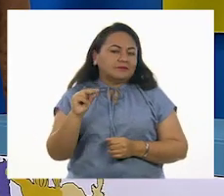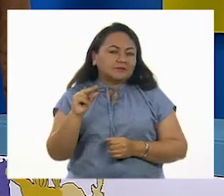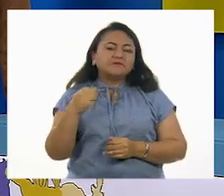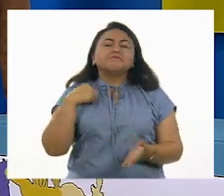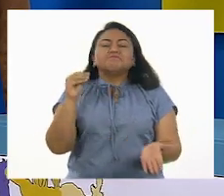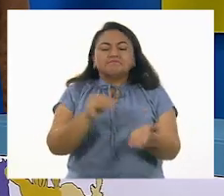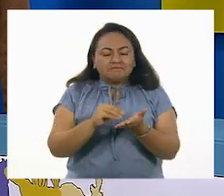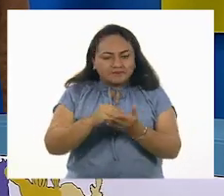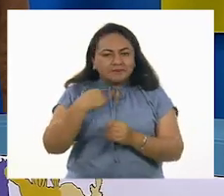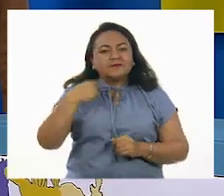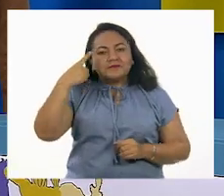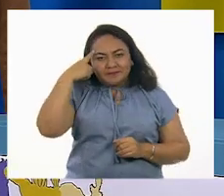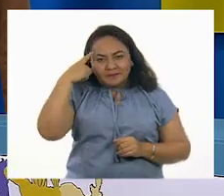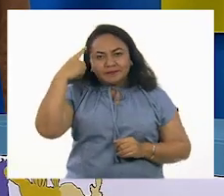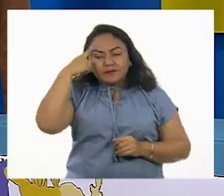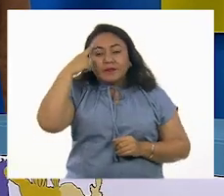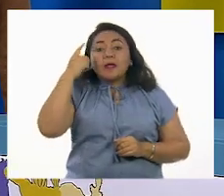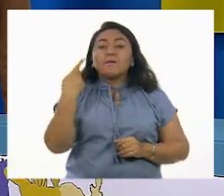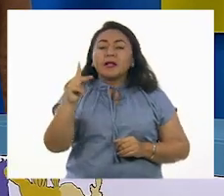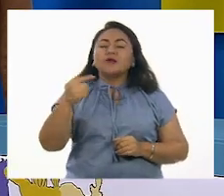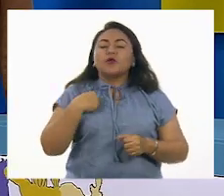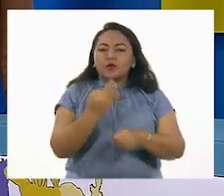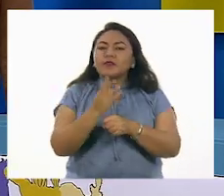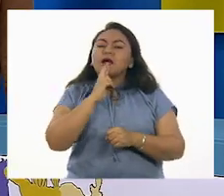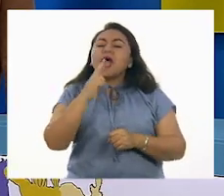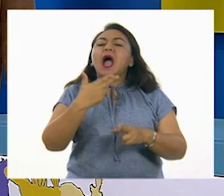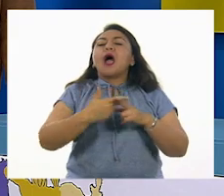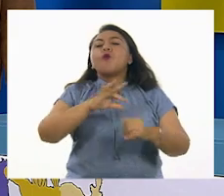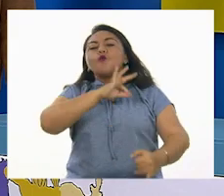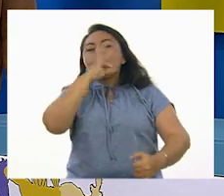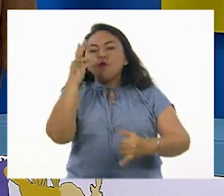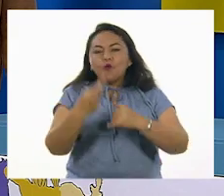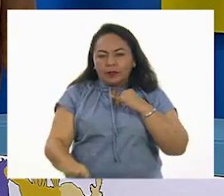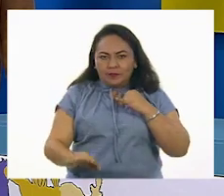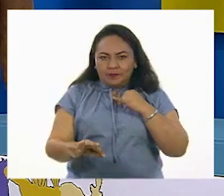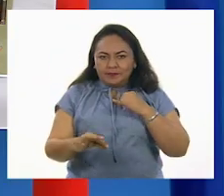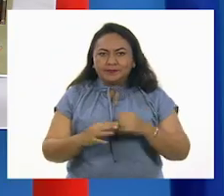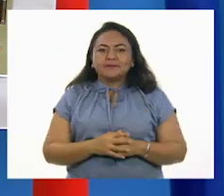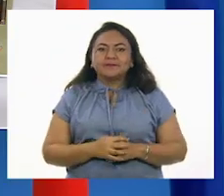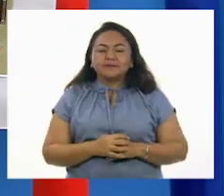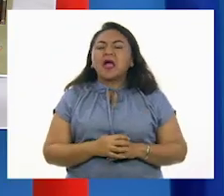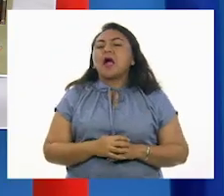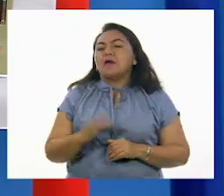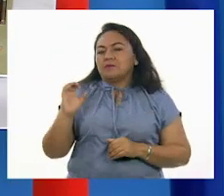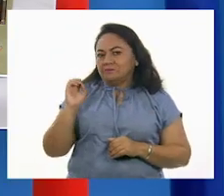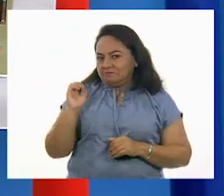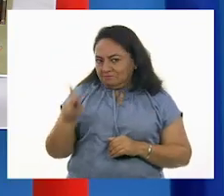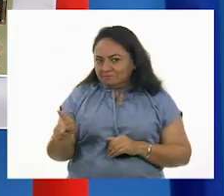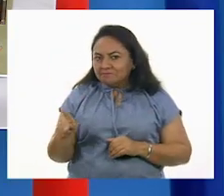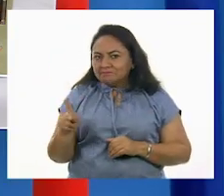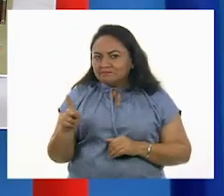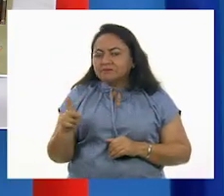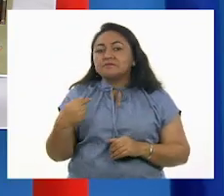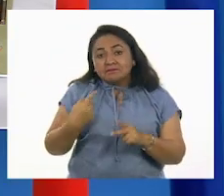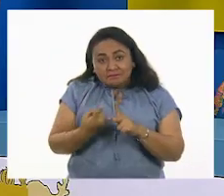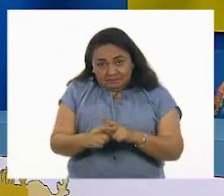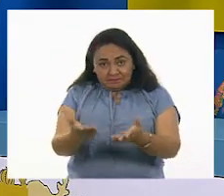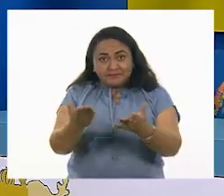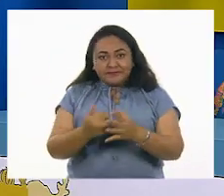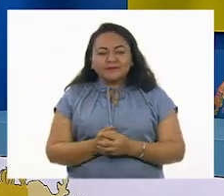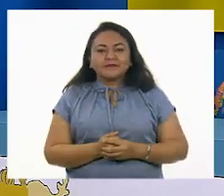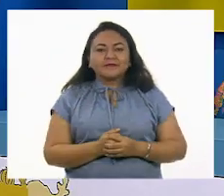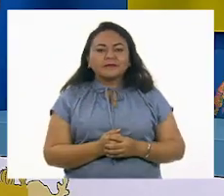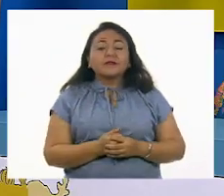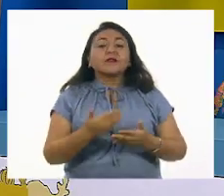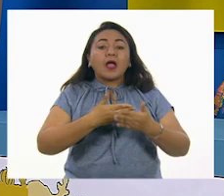aún la tengo en la mente, solo que la responderemos al finalizar esta sesión. Perfecto, pues entonces comencemos. ¿Qué